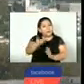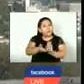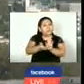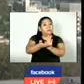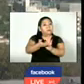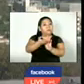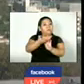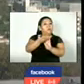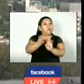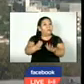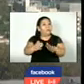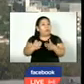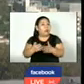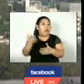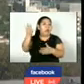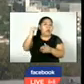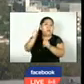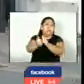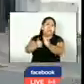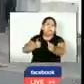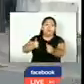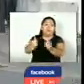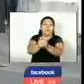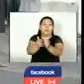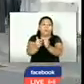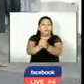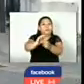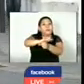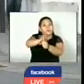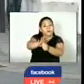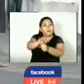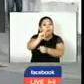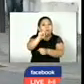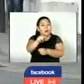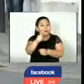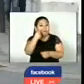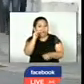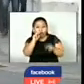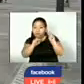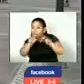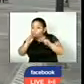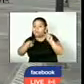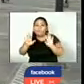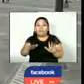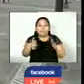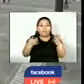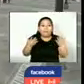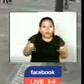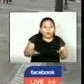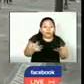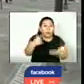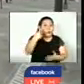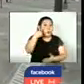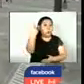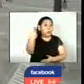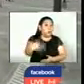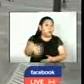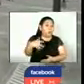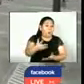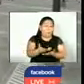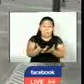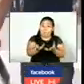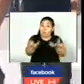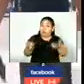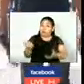tras el impacto provocado por la pandemia de COVID-19. Daños que se vieron reflejados en las alarmantes cifras de